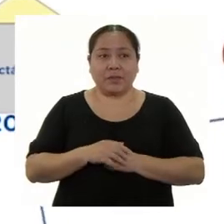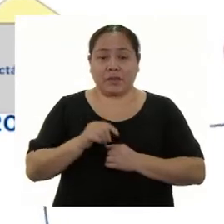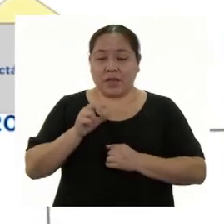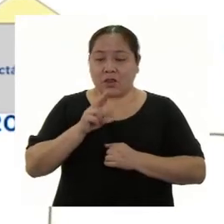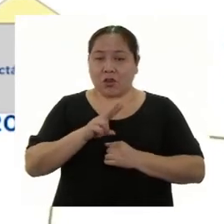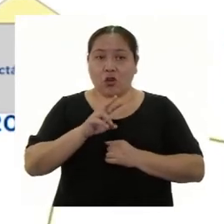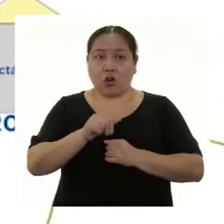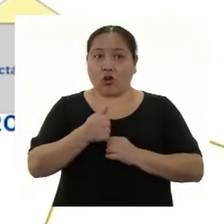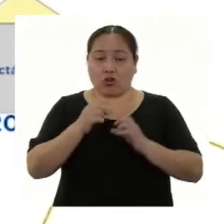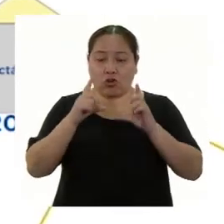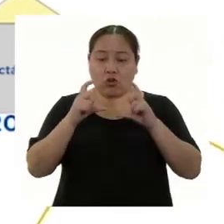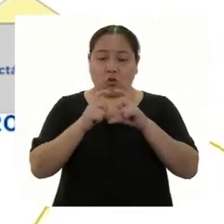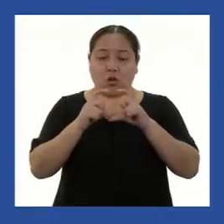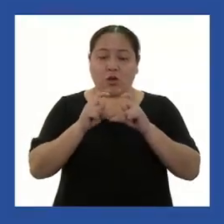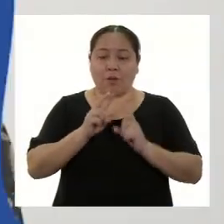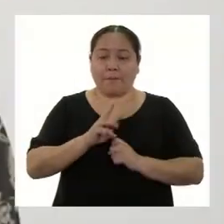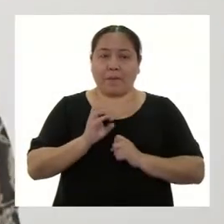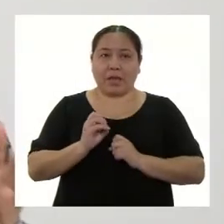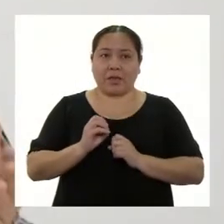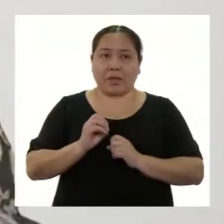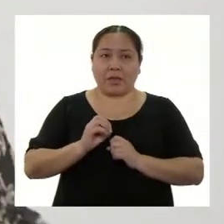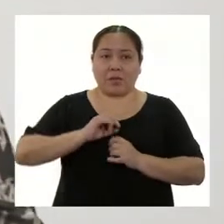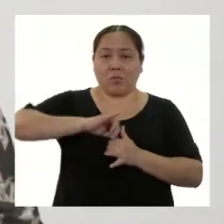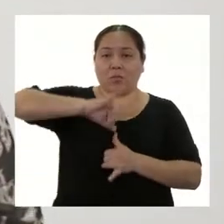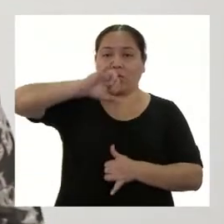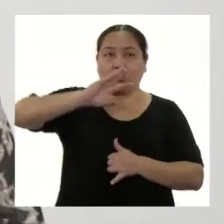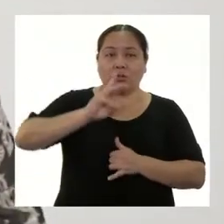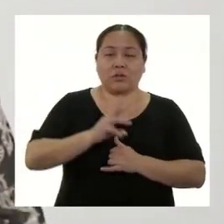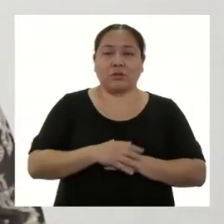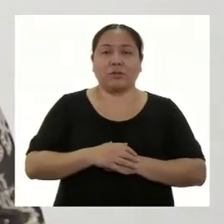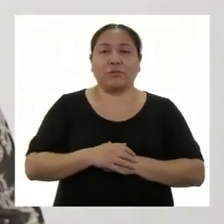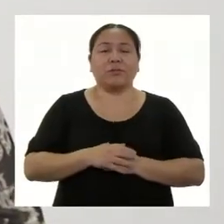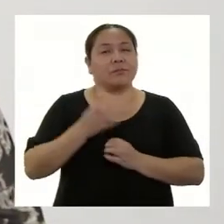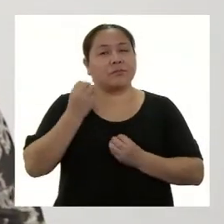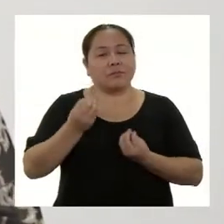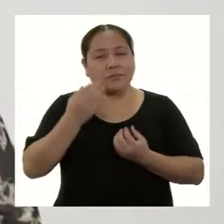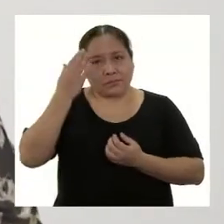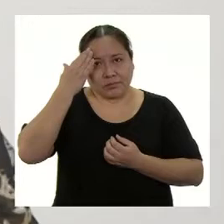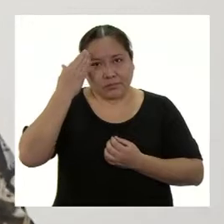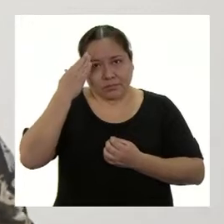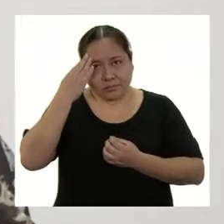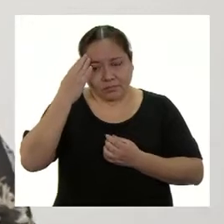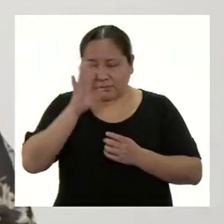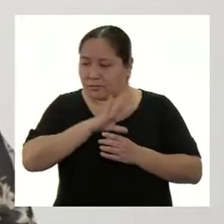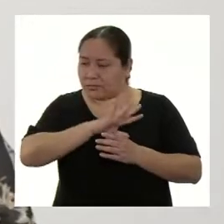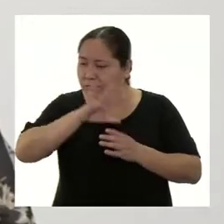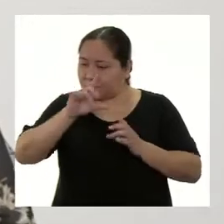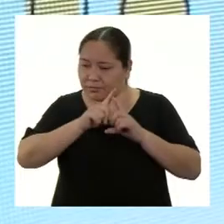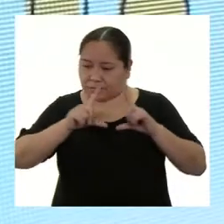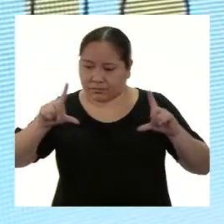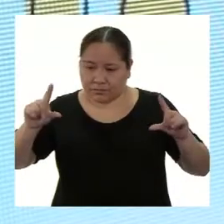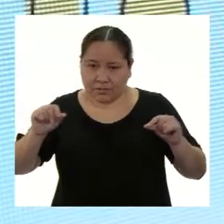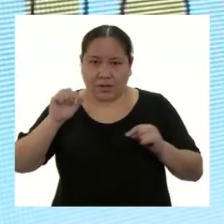6 metros. Ajá. ¿Y cómo calcularías el área de todas las caras